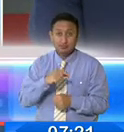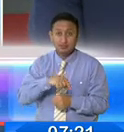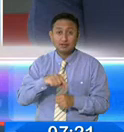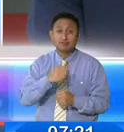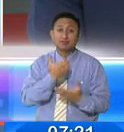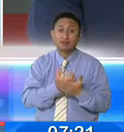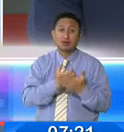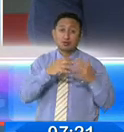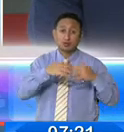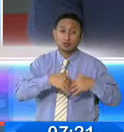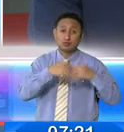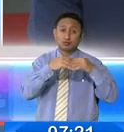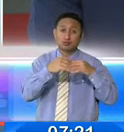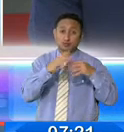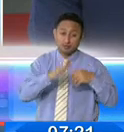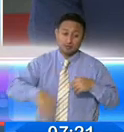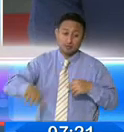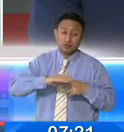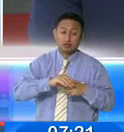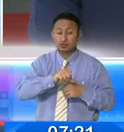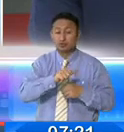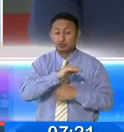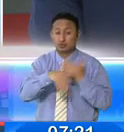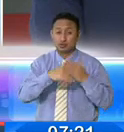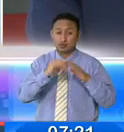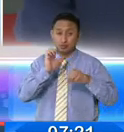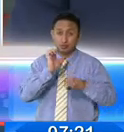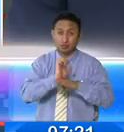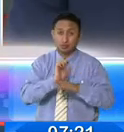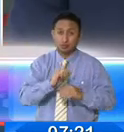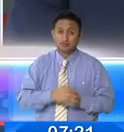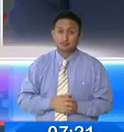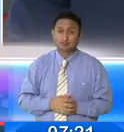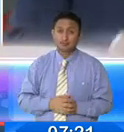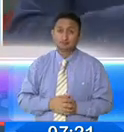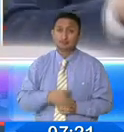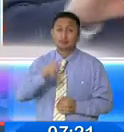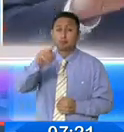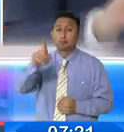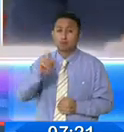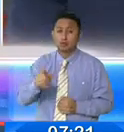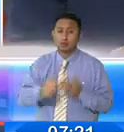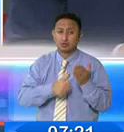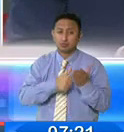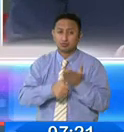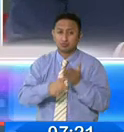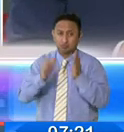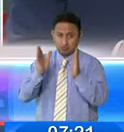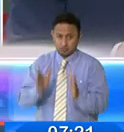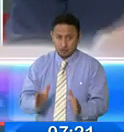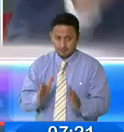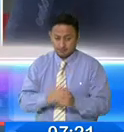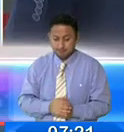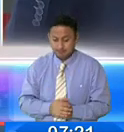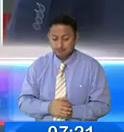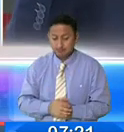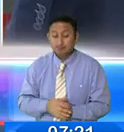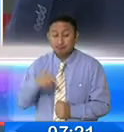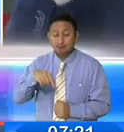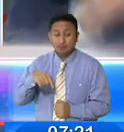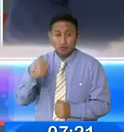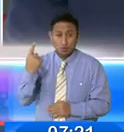la mejora de condiciones para el resto del país. Ministro Rich, una consulta ahí en alcance. ¿Esto será recibido una sola